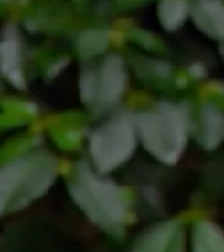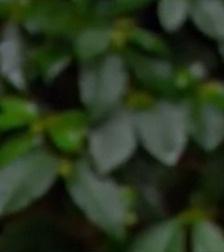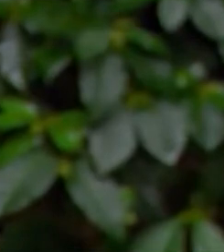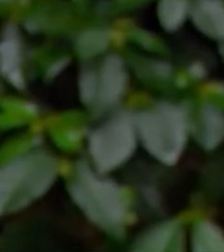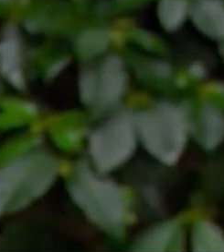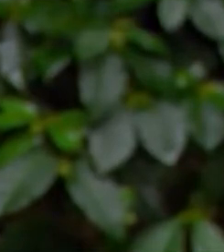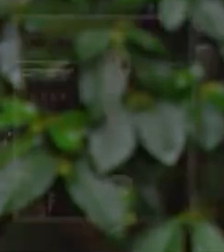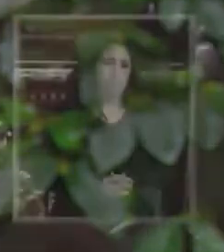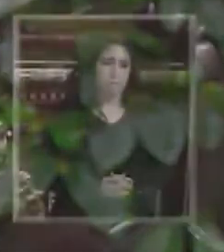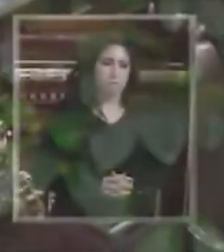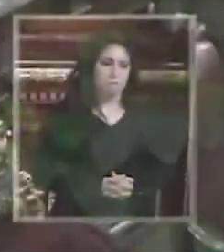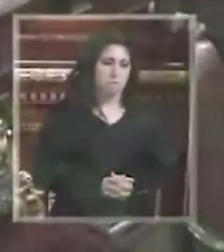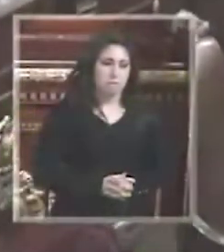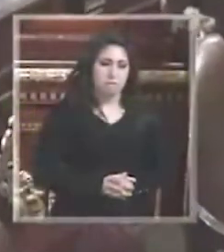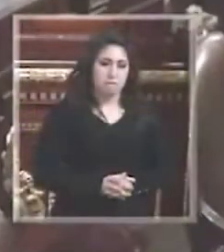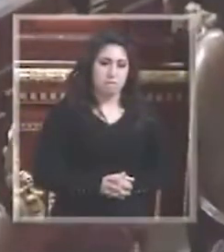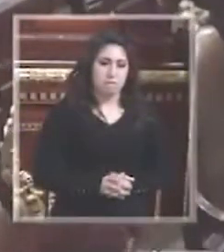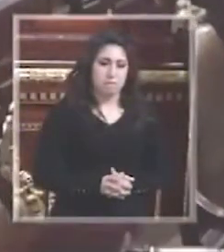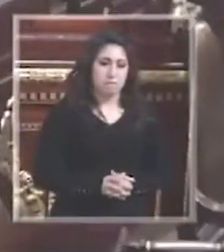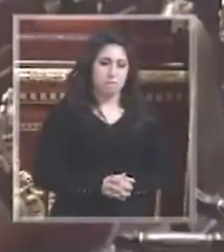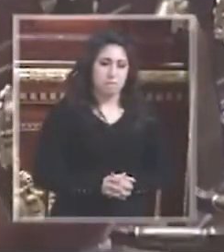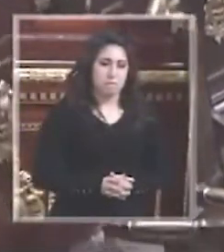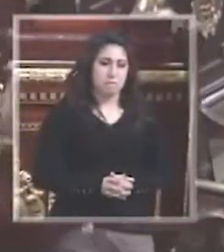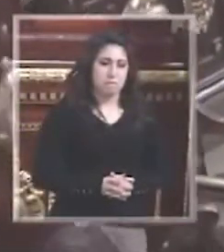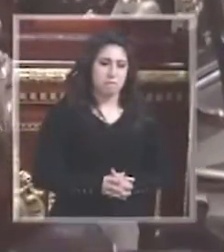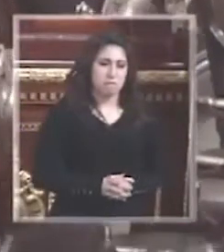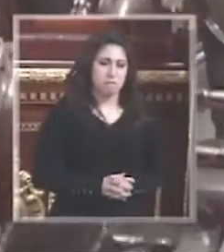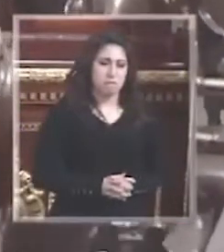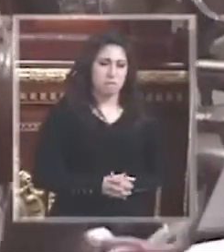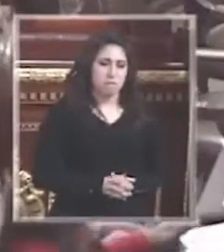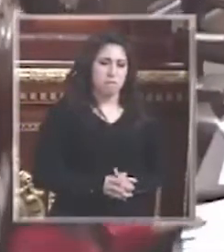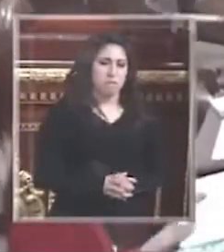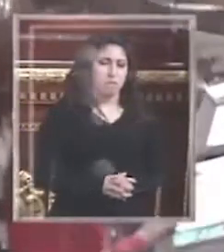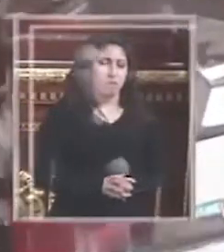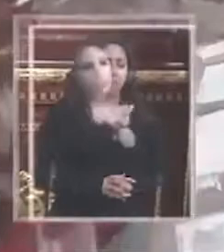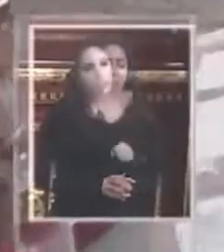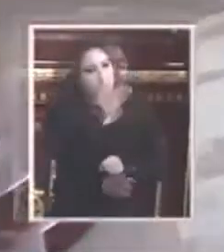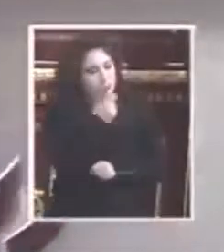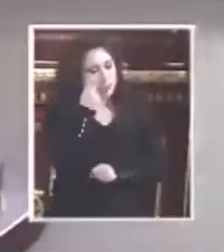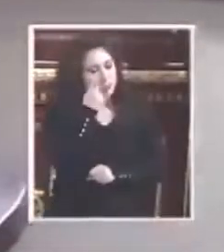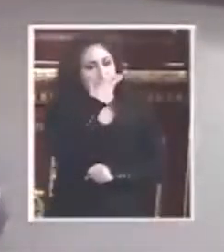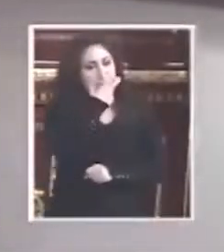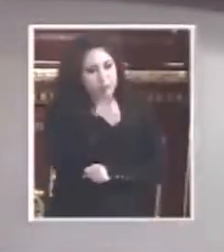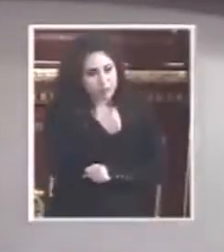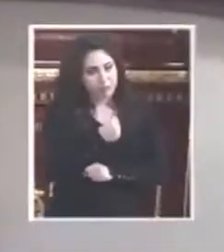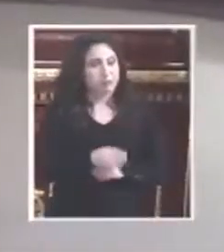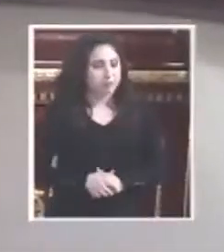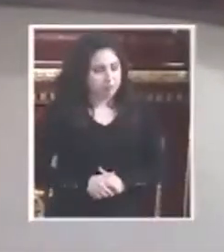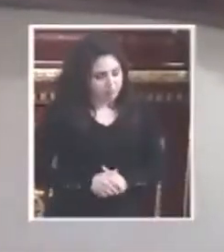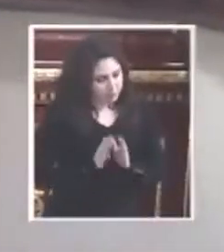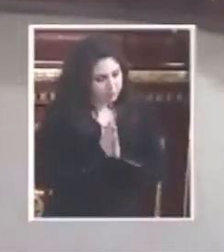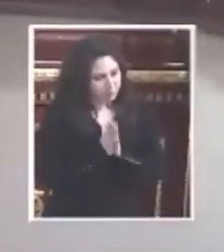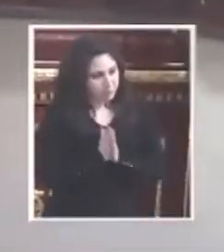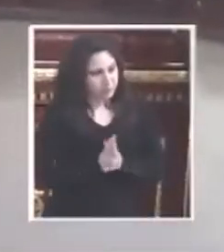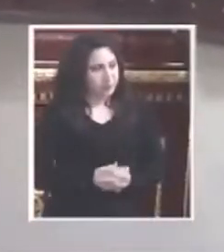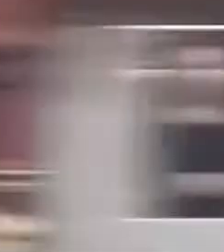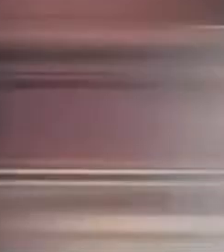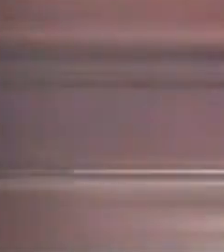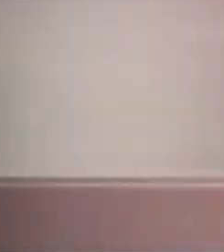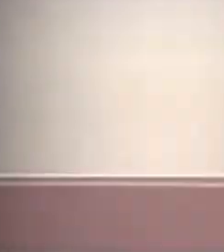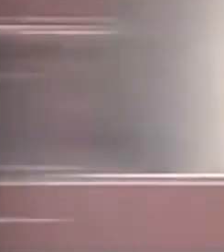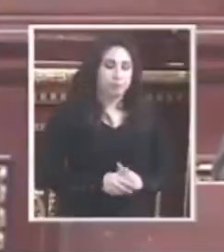sustitución de proyectos aprobados del presupuesto participativo del ejercicio fiscal 2021 en esta